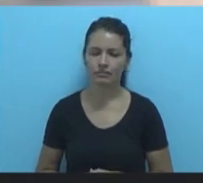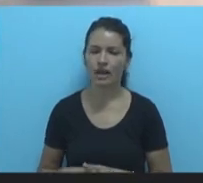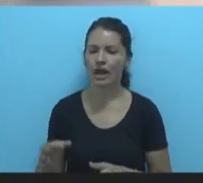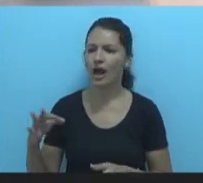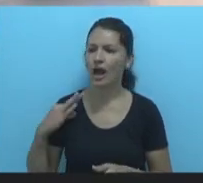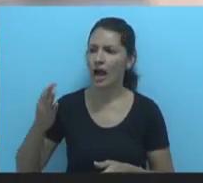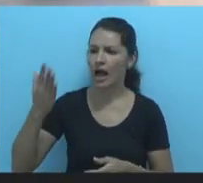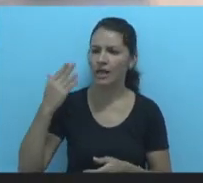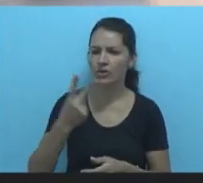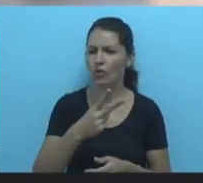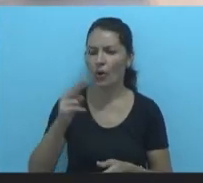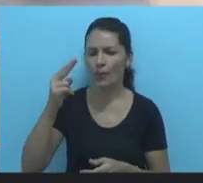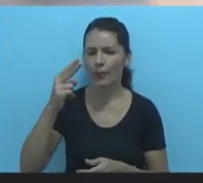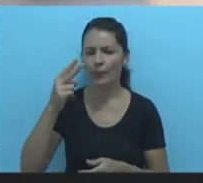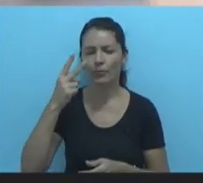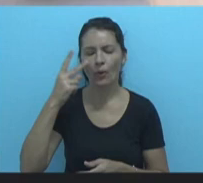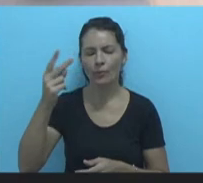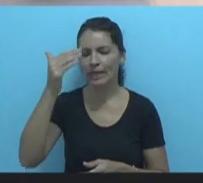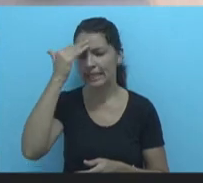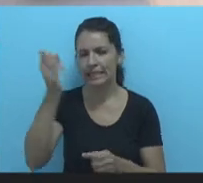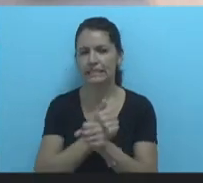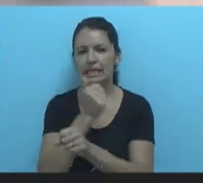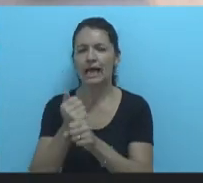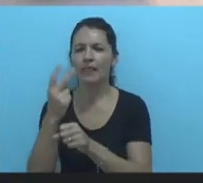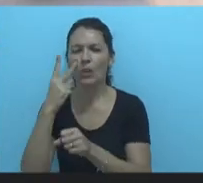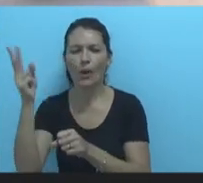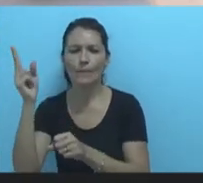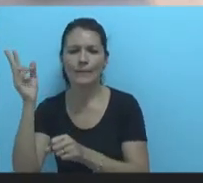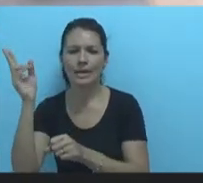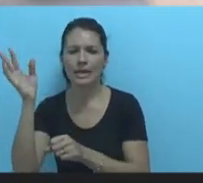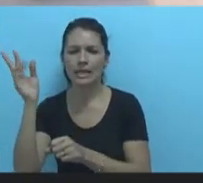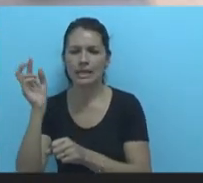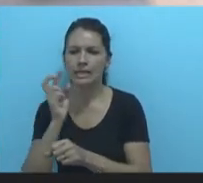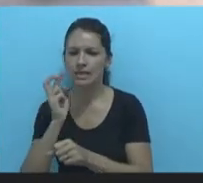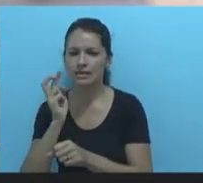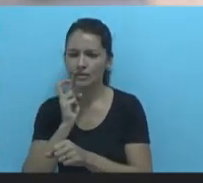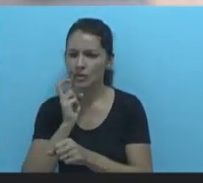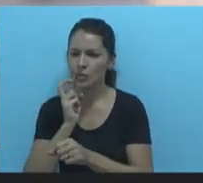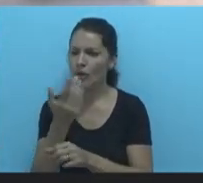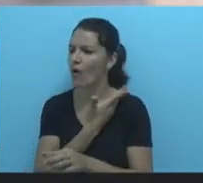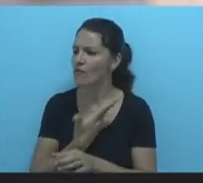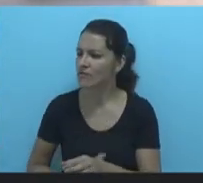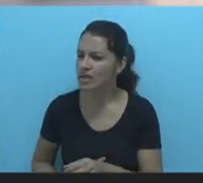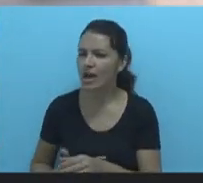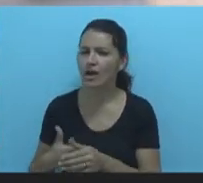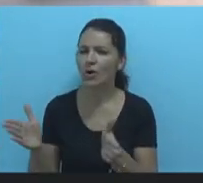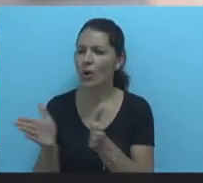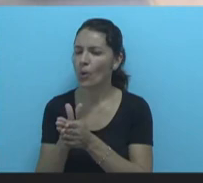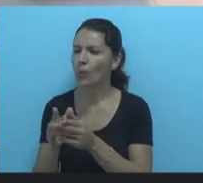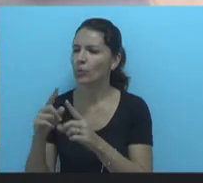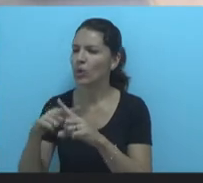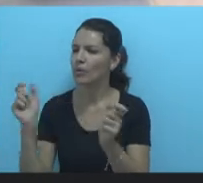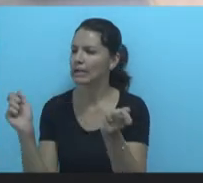2015 al 2019. Fue el gobierno que desde el inicio democrático, después de Alfonsín, más hizo por el federalismo